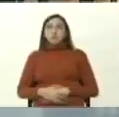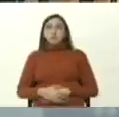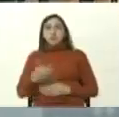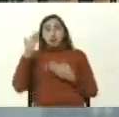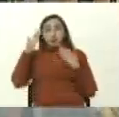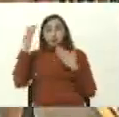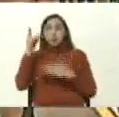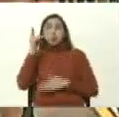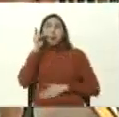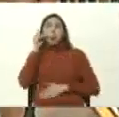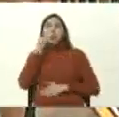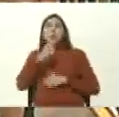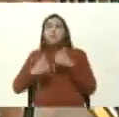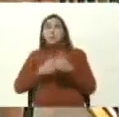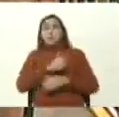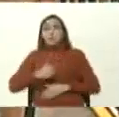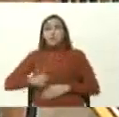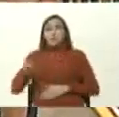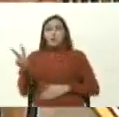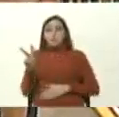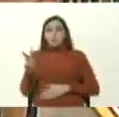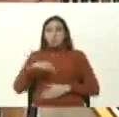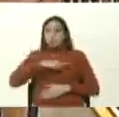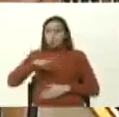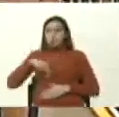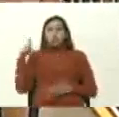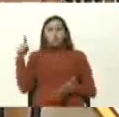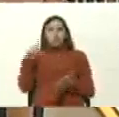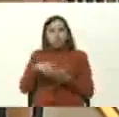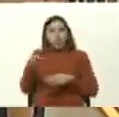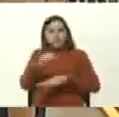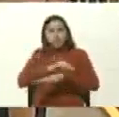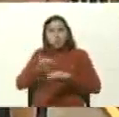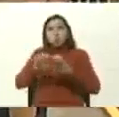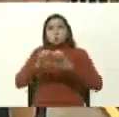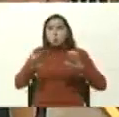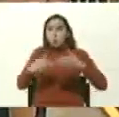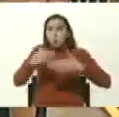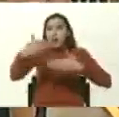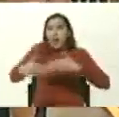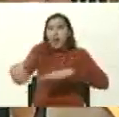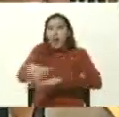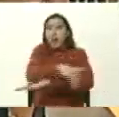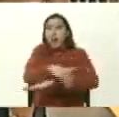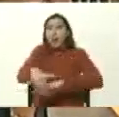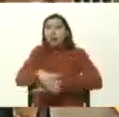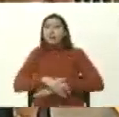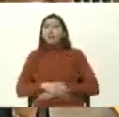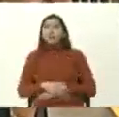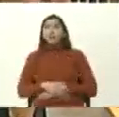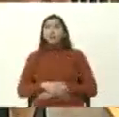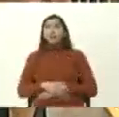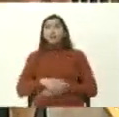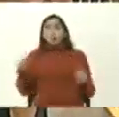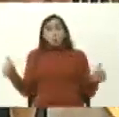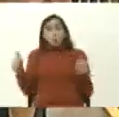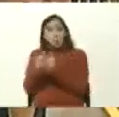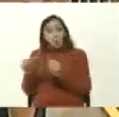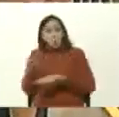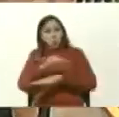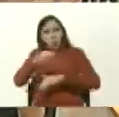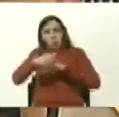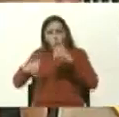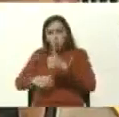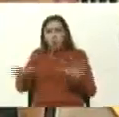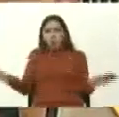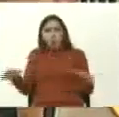Saludos, vicepresidenta. Estamos acá en frente al Ministerio de Educación. Me acompaña el viceministro Wilkerman, dirigente